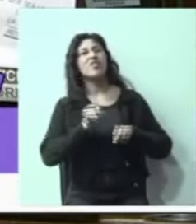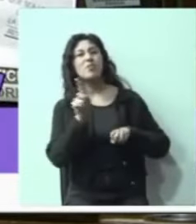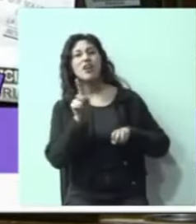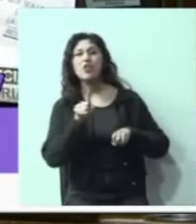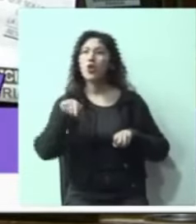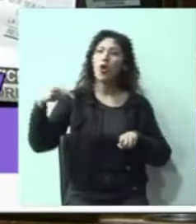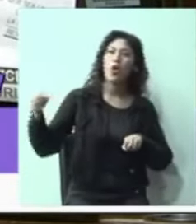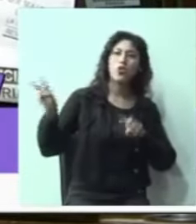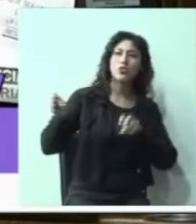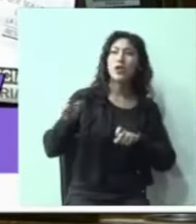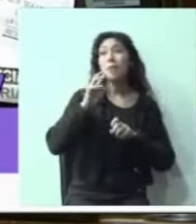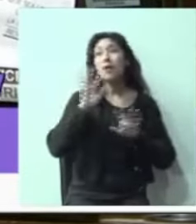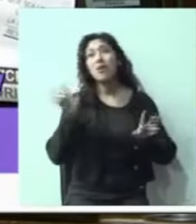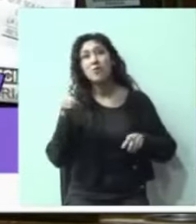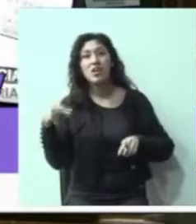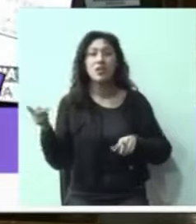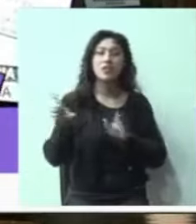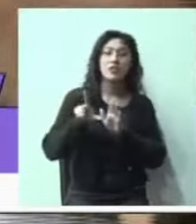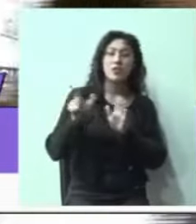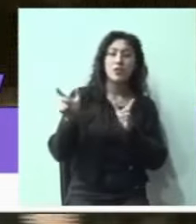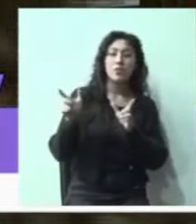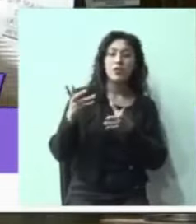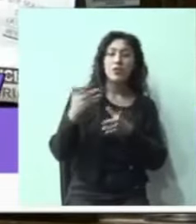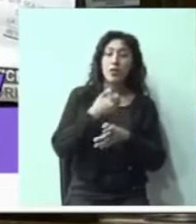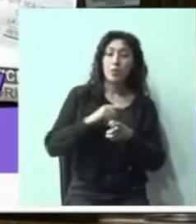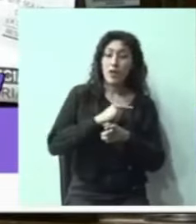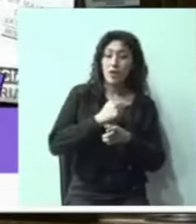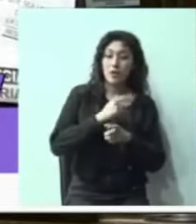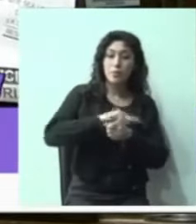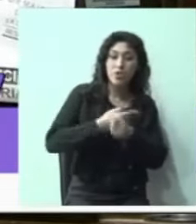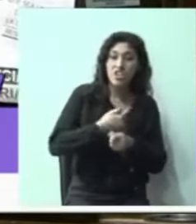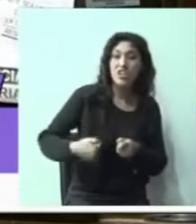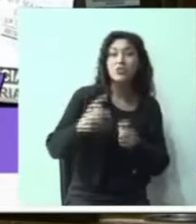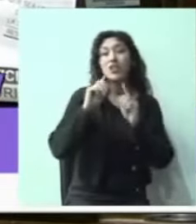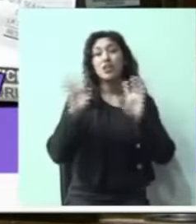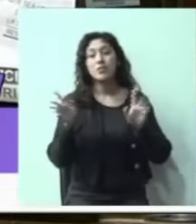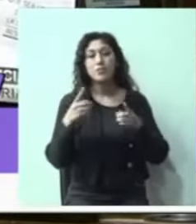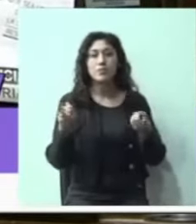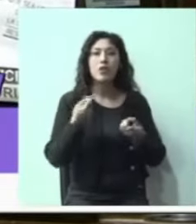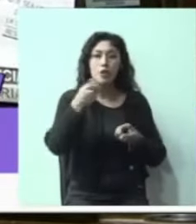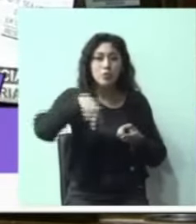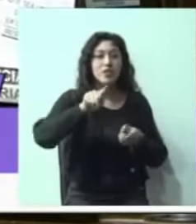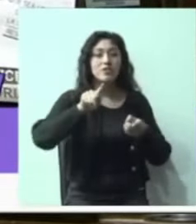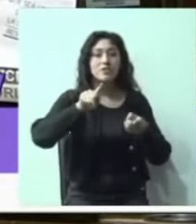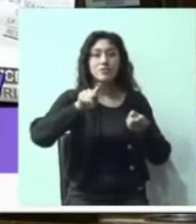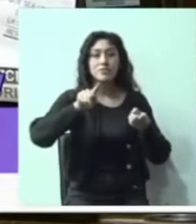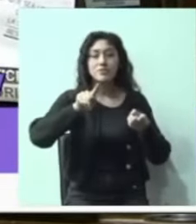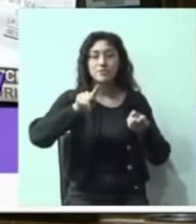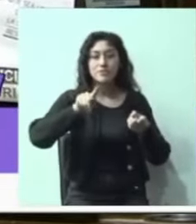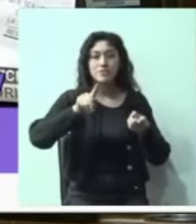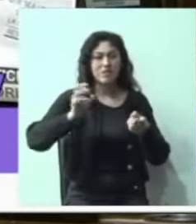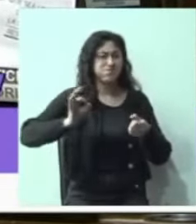a ver qué me dicen del Ejecutivo, voy a ver qué dice Quirós. Pero lo que pasa mientras ustedes te escuchan y deshojan a Margarita es que desde